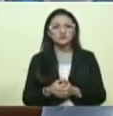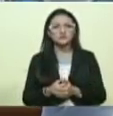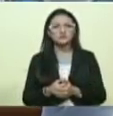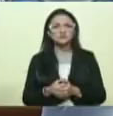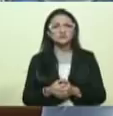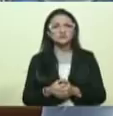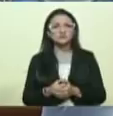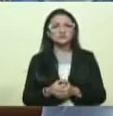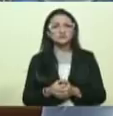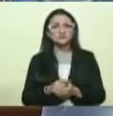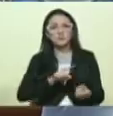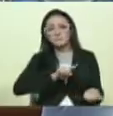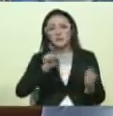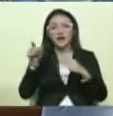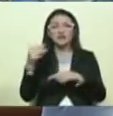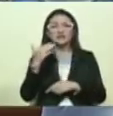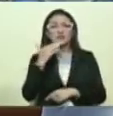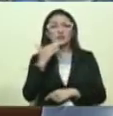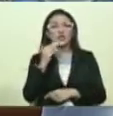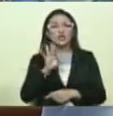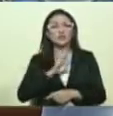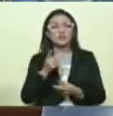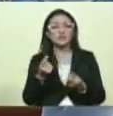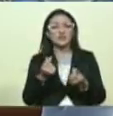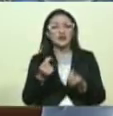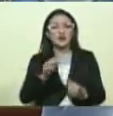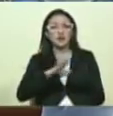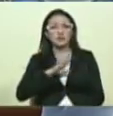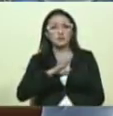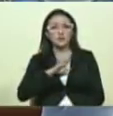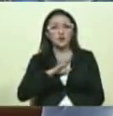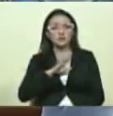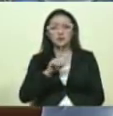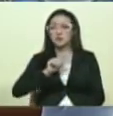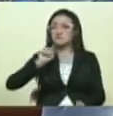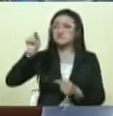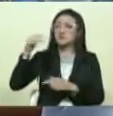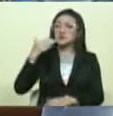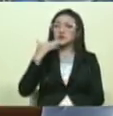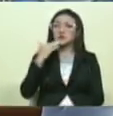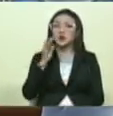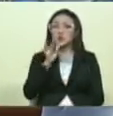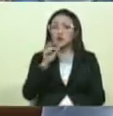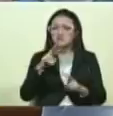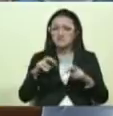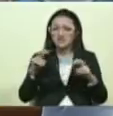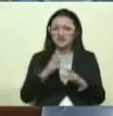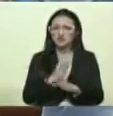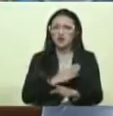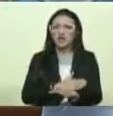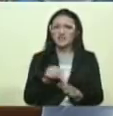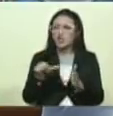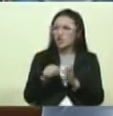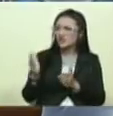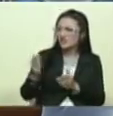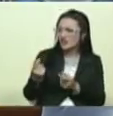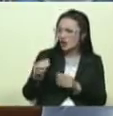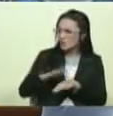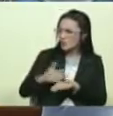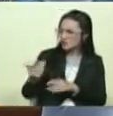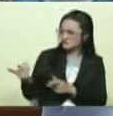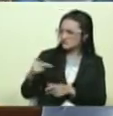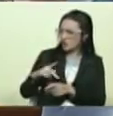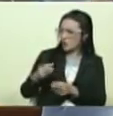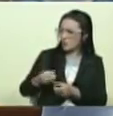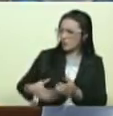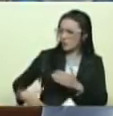trasegarlos a los Estados Unidos, porque ese dinero prácticamente está allá sin que haya una investigación previa de dónde vino, cómo llegó,